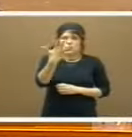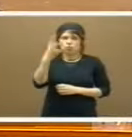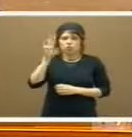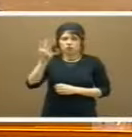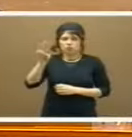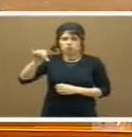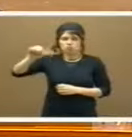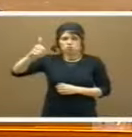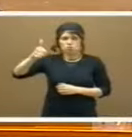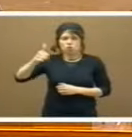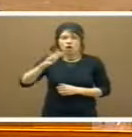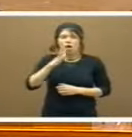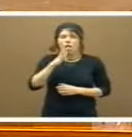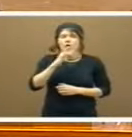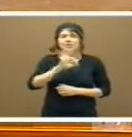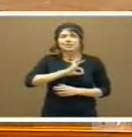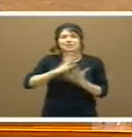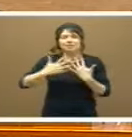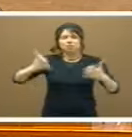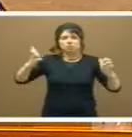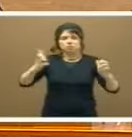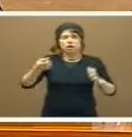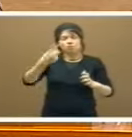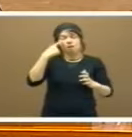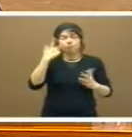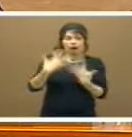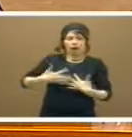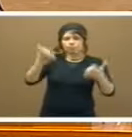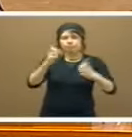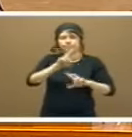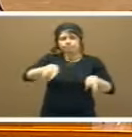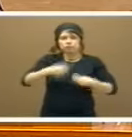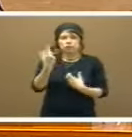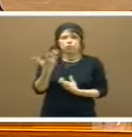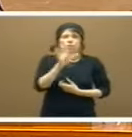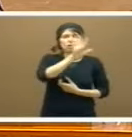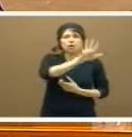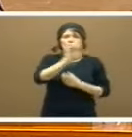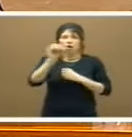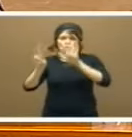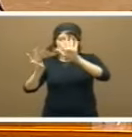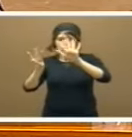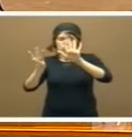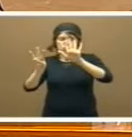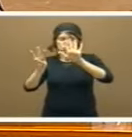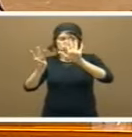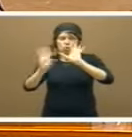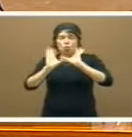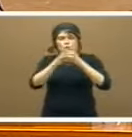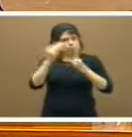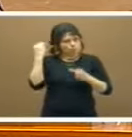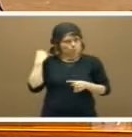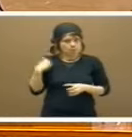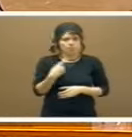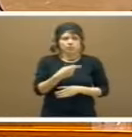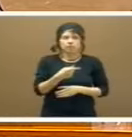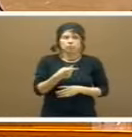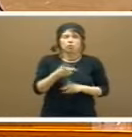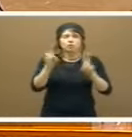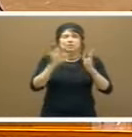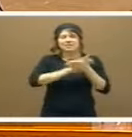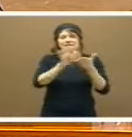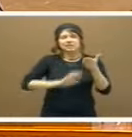553. A continuación, señoría, someto a la consideración de la Cámara la enmienda número 508 del mismo grupo parlamentario con el